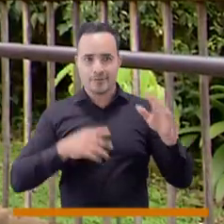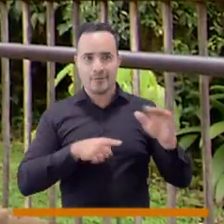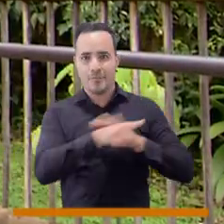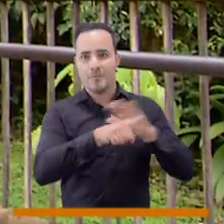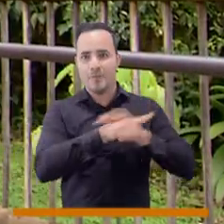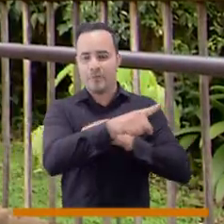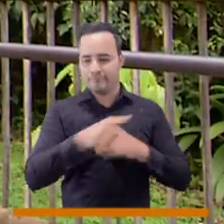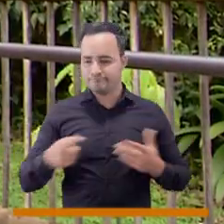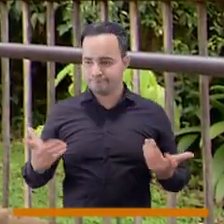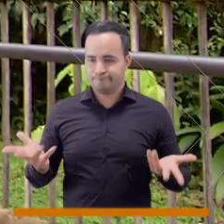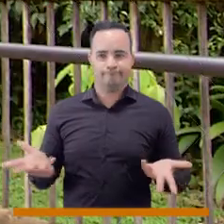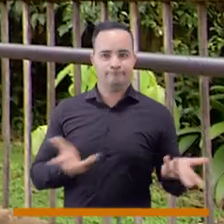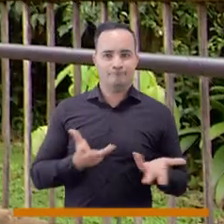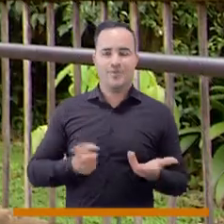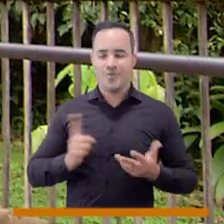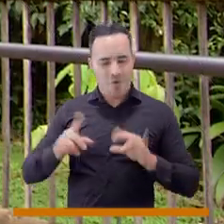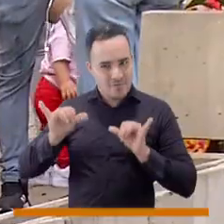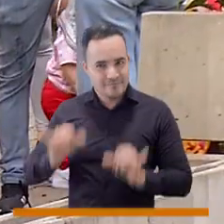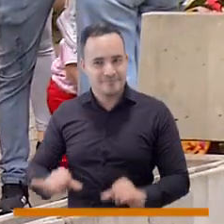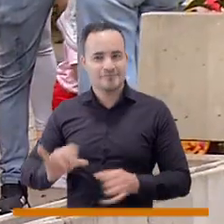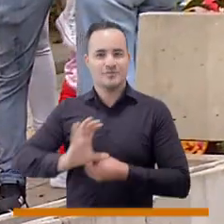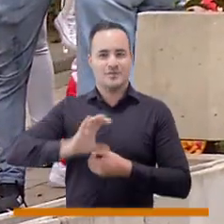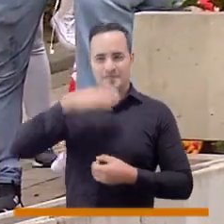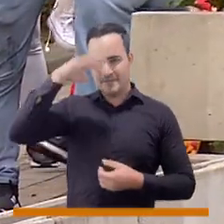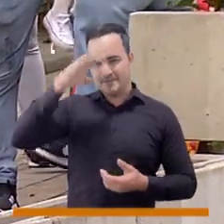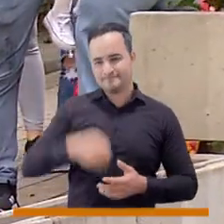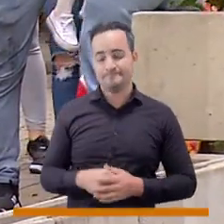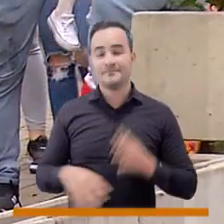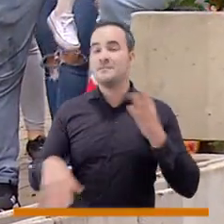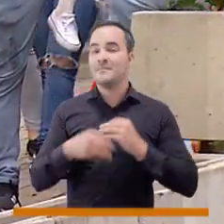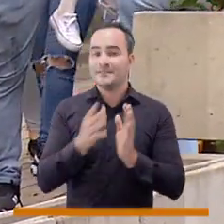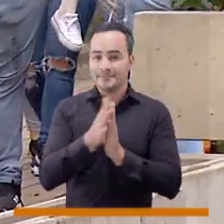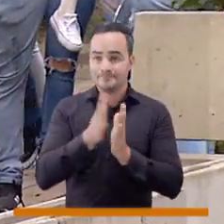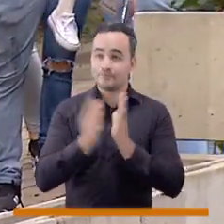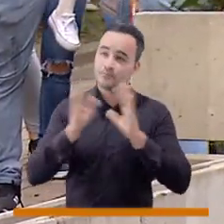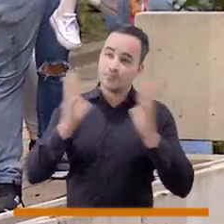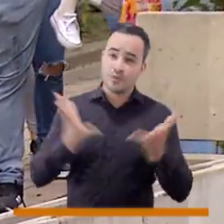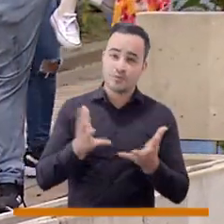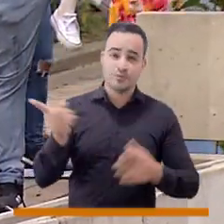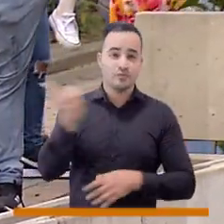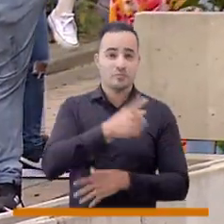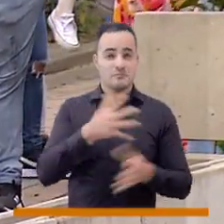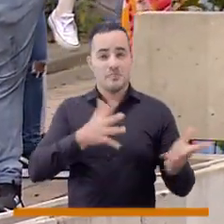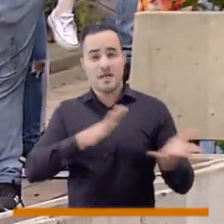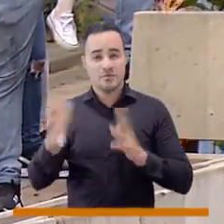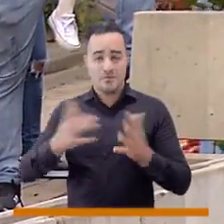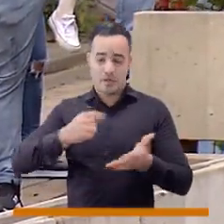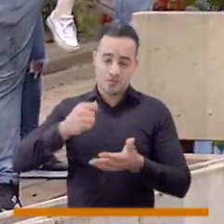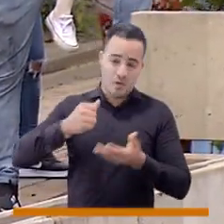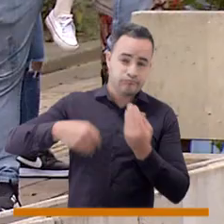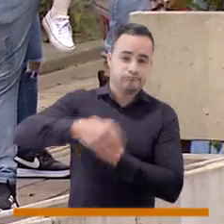ciudad. Eso es muy importante para la ciudad, Catherine. Pero adicionalmente, Catherine, hoy en el mundo están pagando más o menos